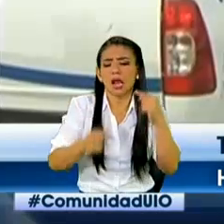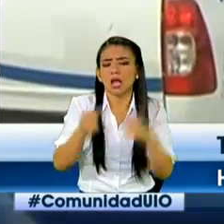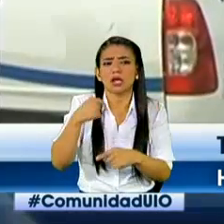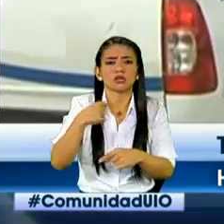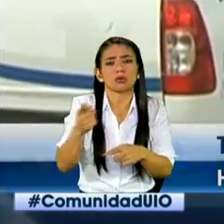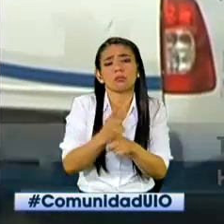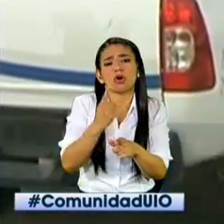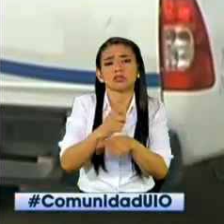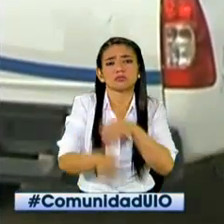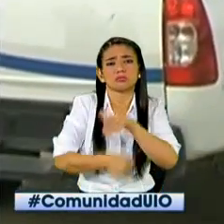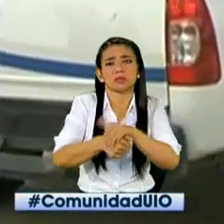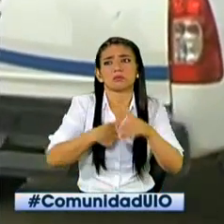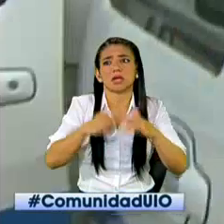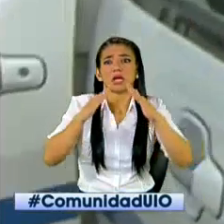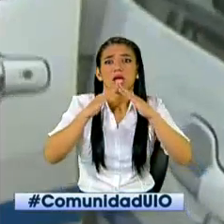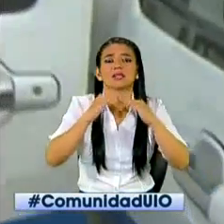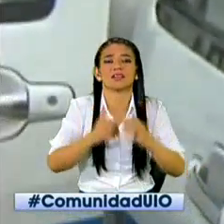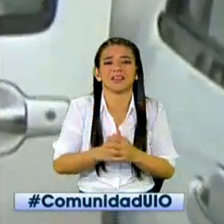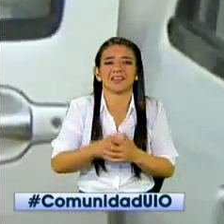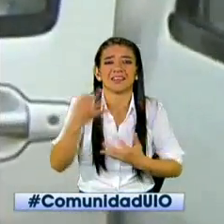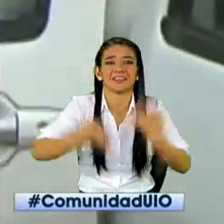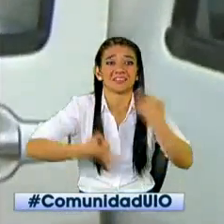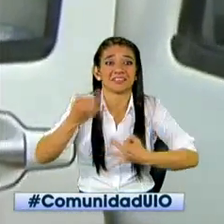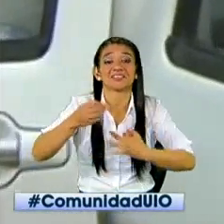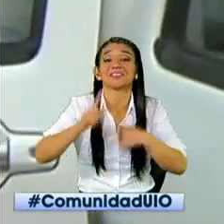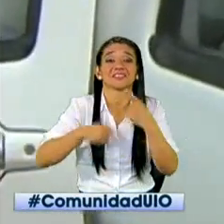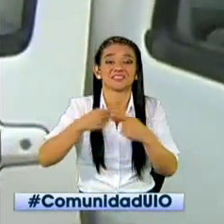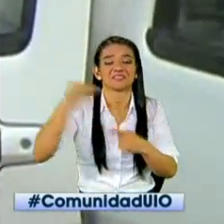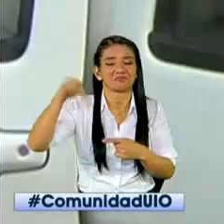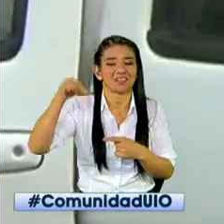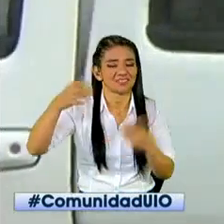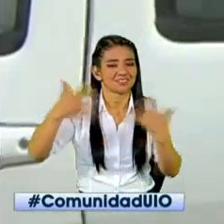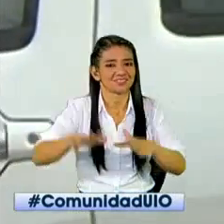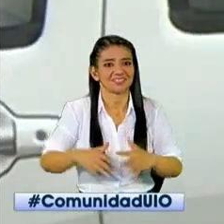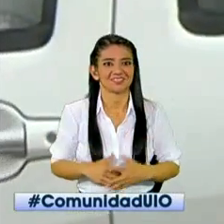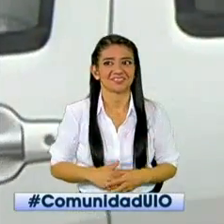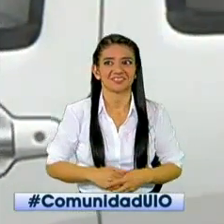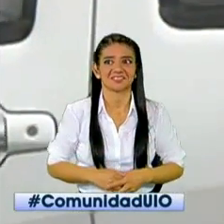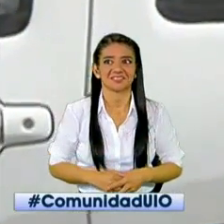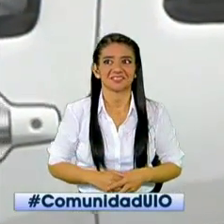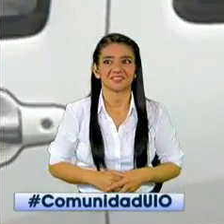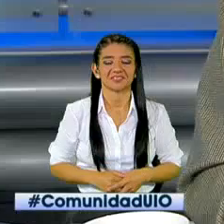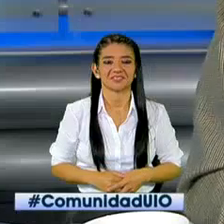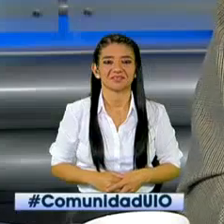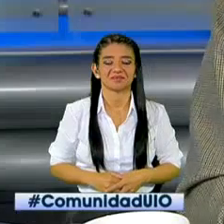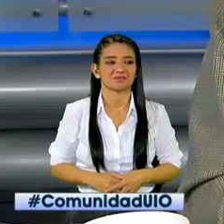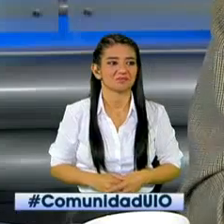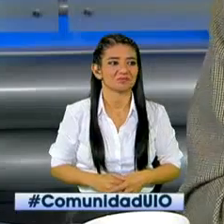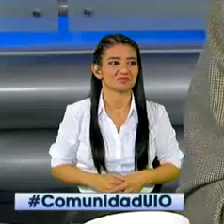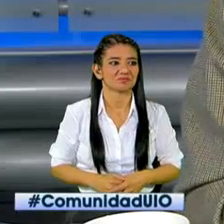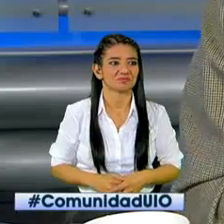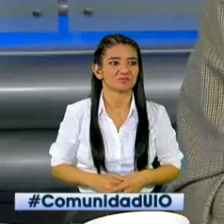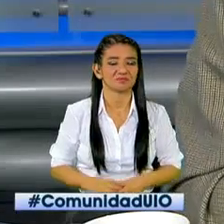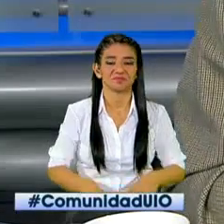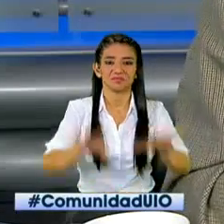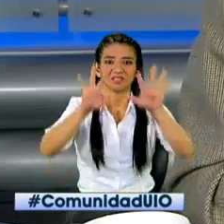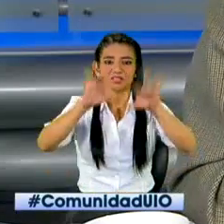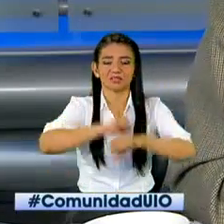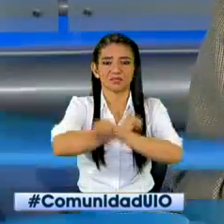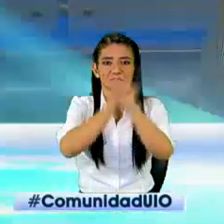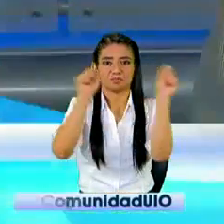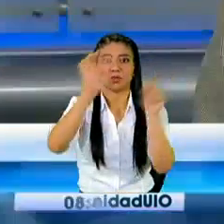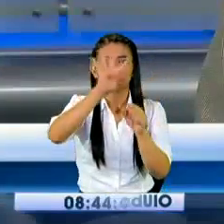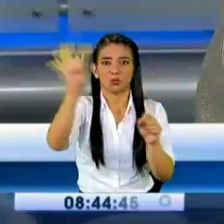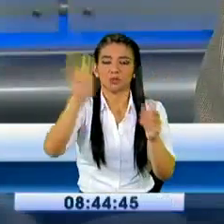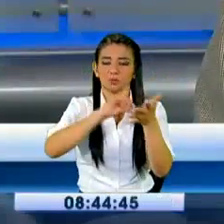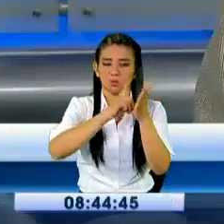salgo de mi casa. La audiencia se realizará este martes, informó Roselena Vascones. Son las 8:44,